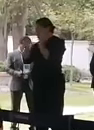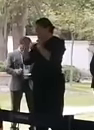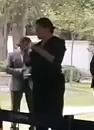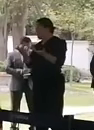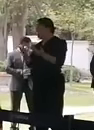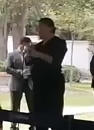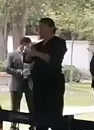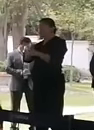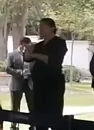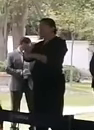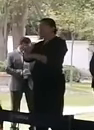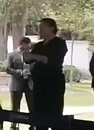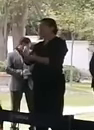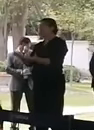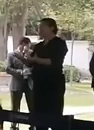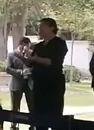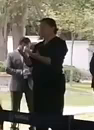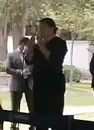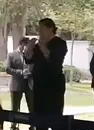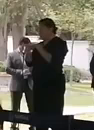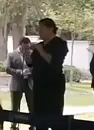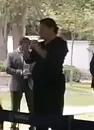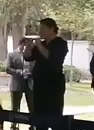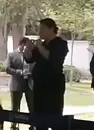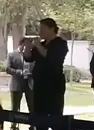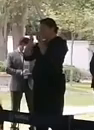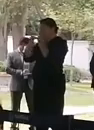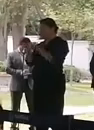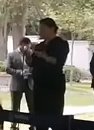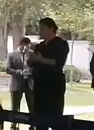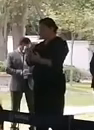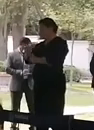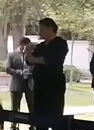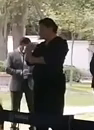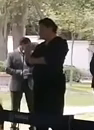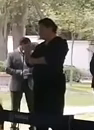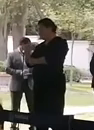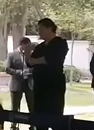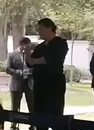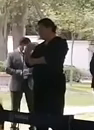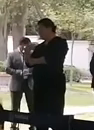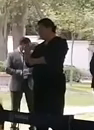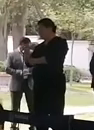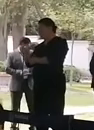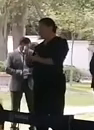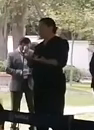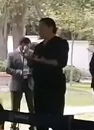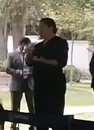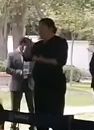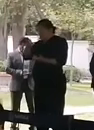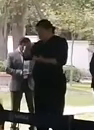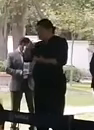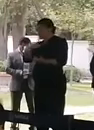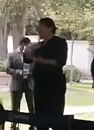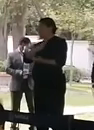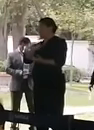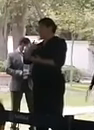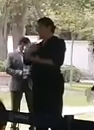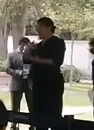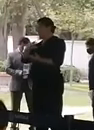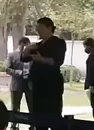donde falta la democracia. Entonces, eso se tiene que hacer en un marco